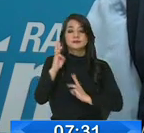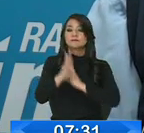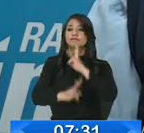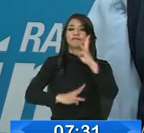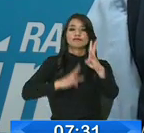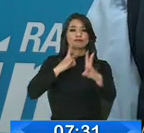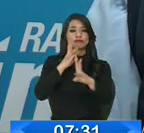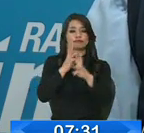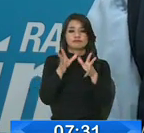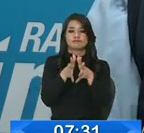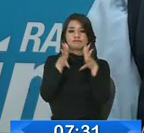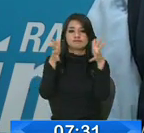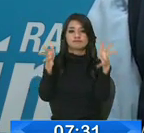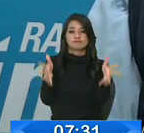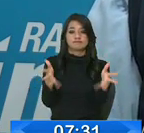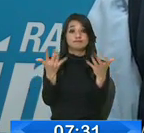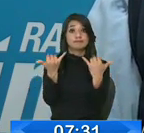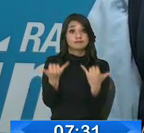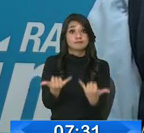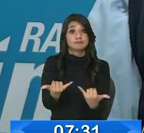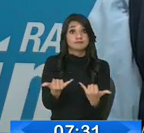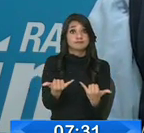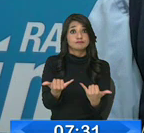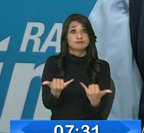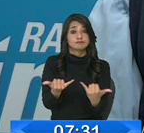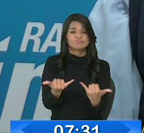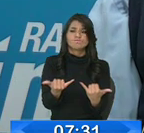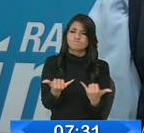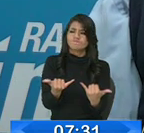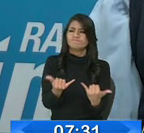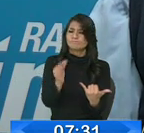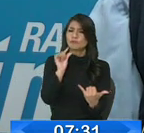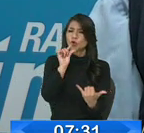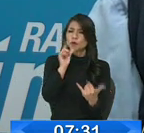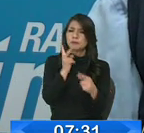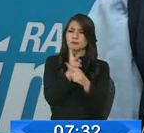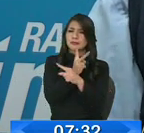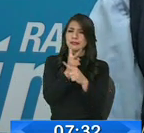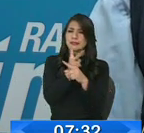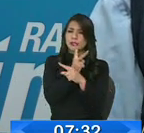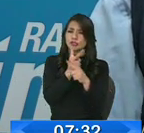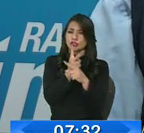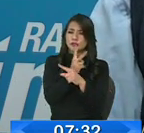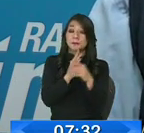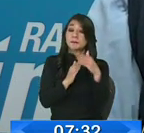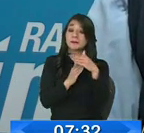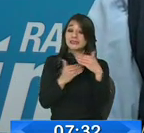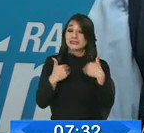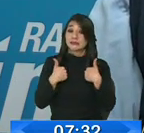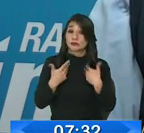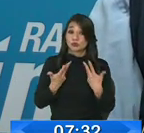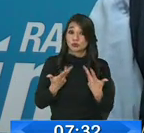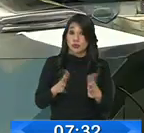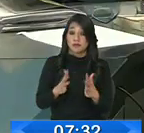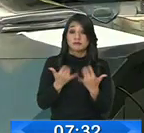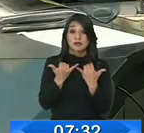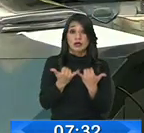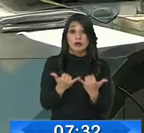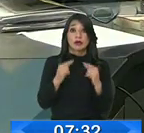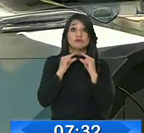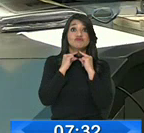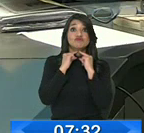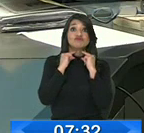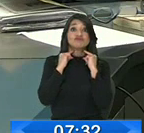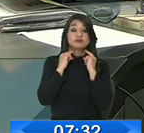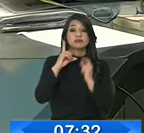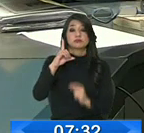general, él atraviesa por una situación de violencia, de alteración de la paz. Está con nosotros el sacerdote